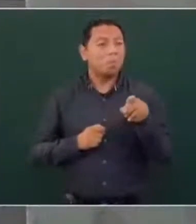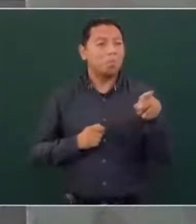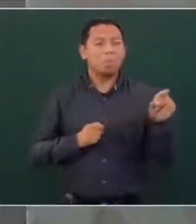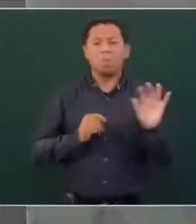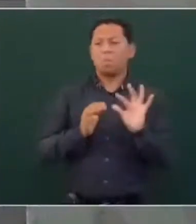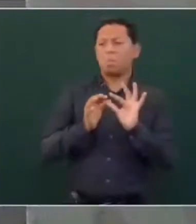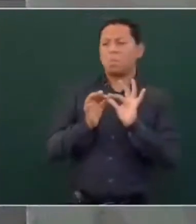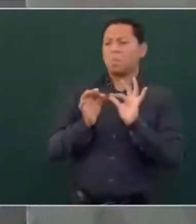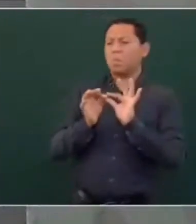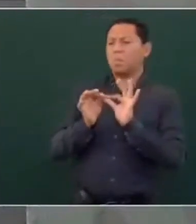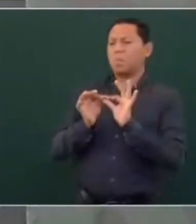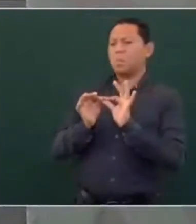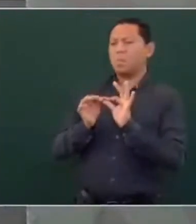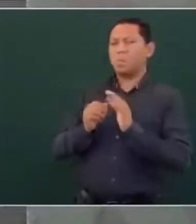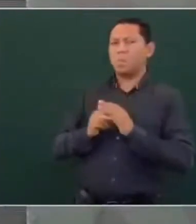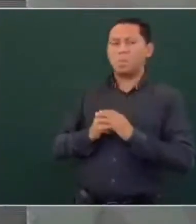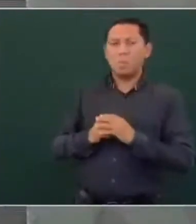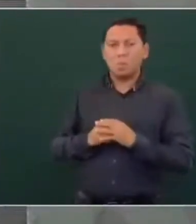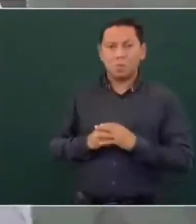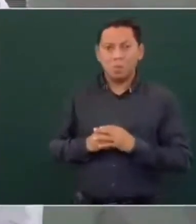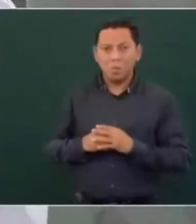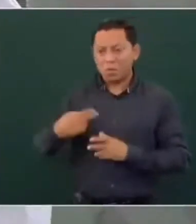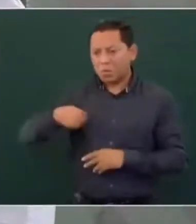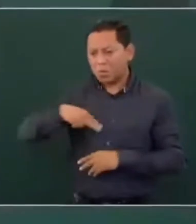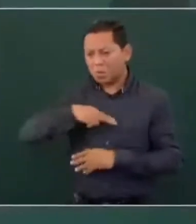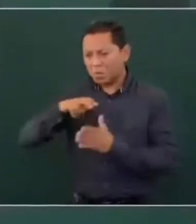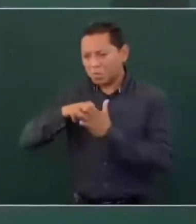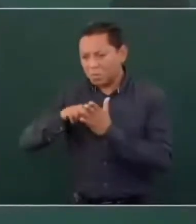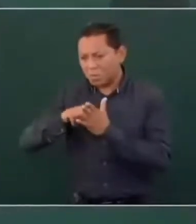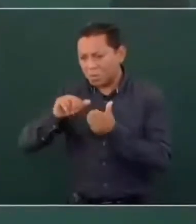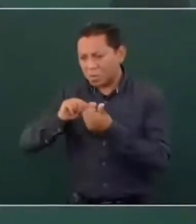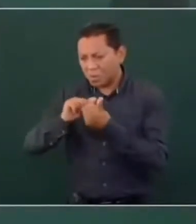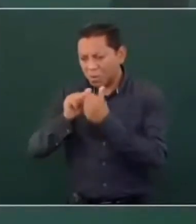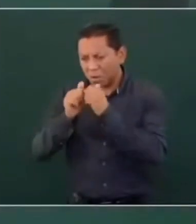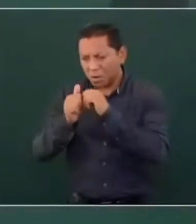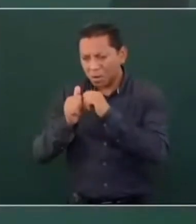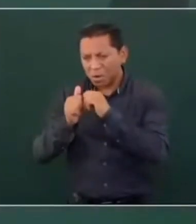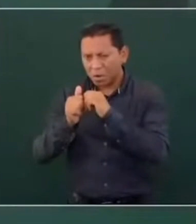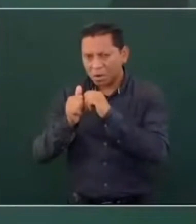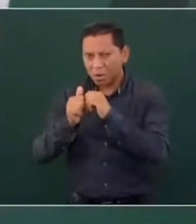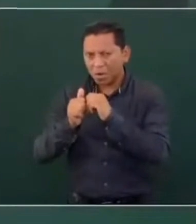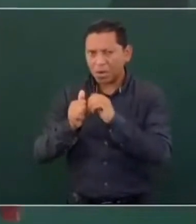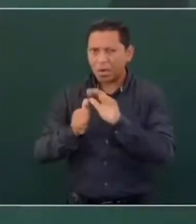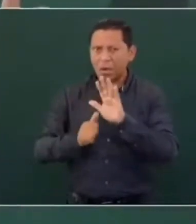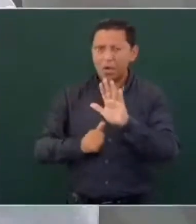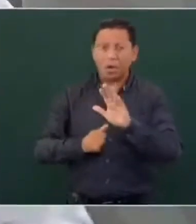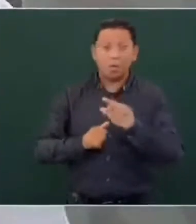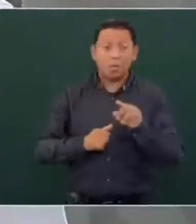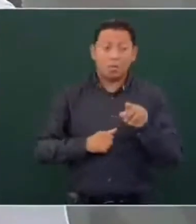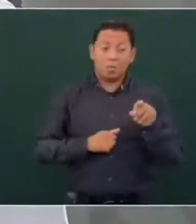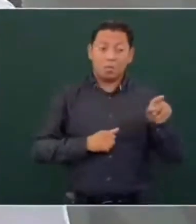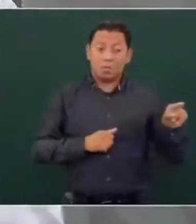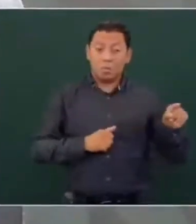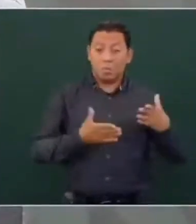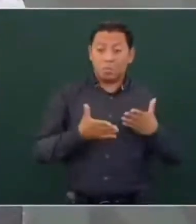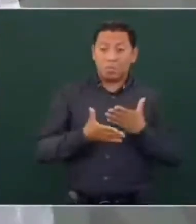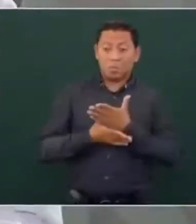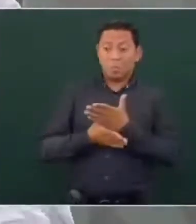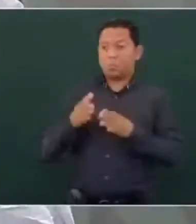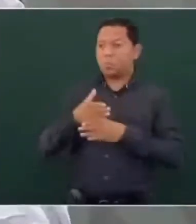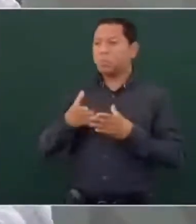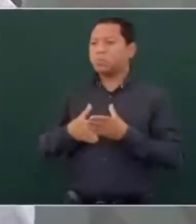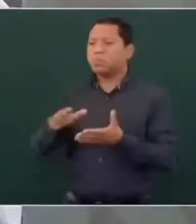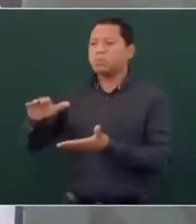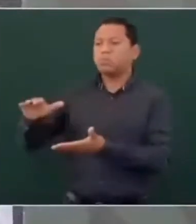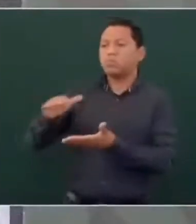que venían a civilizarnos, cuando en realidad venían a saquearnos, como lo